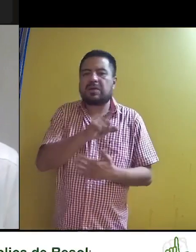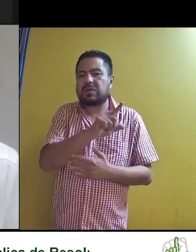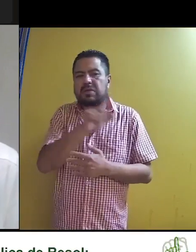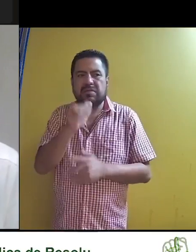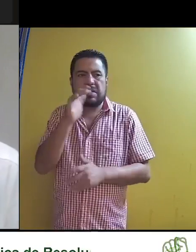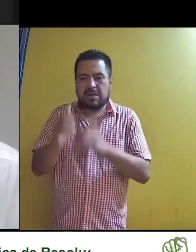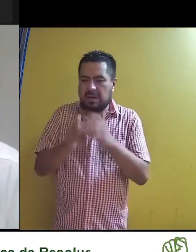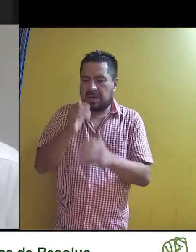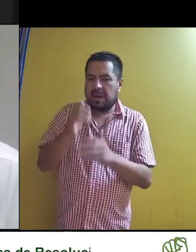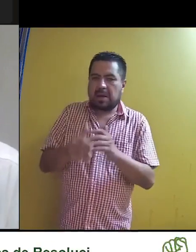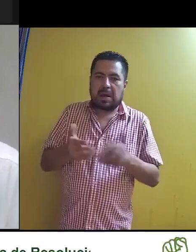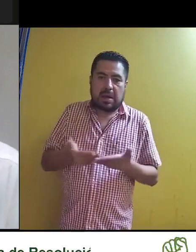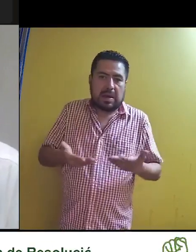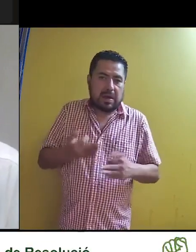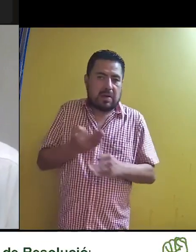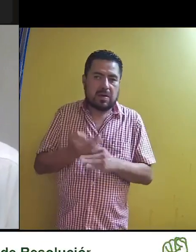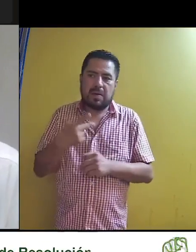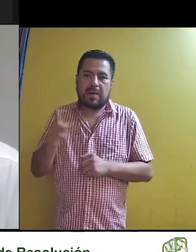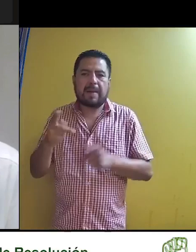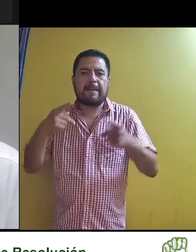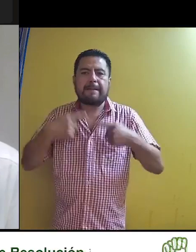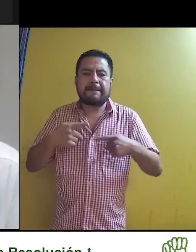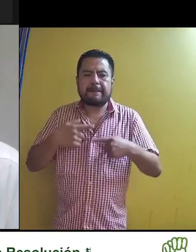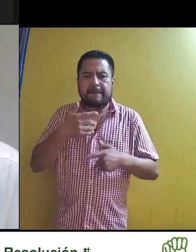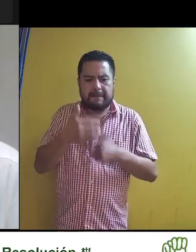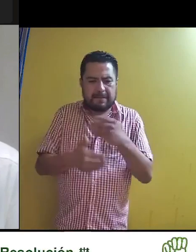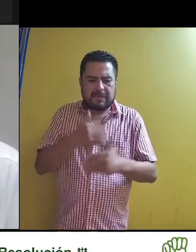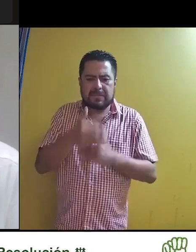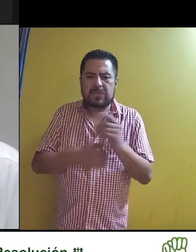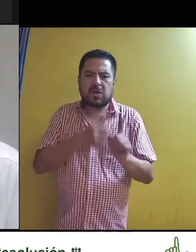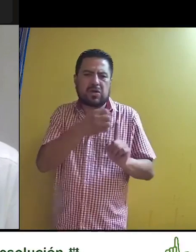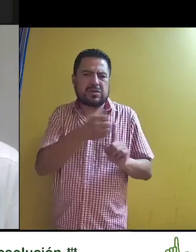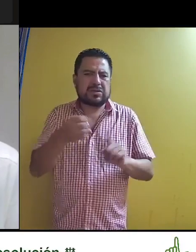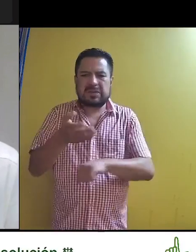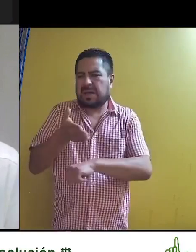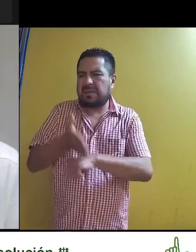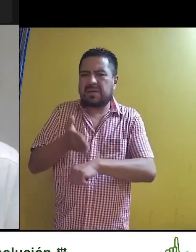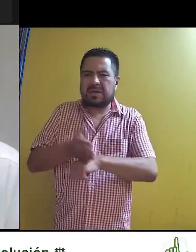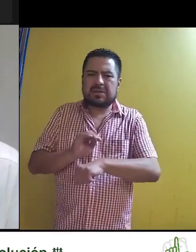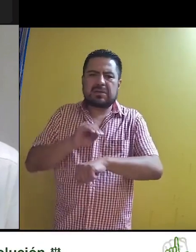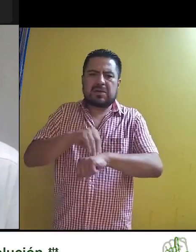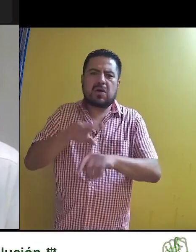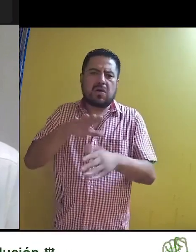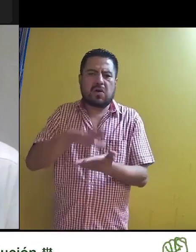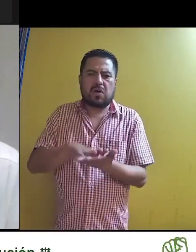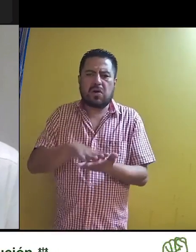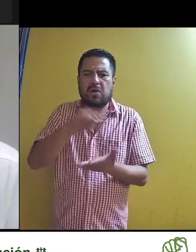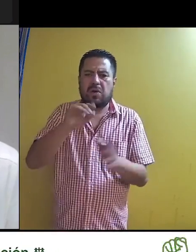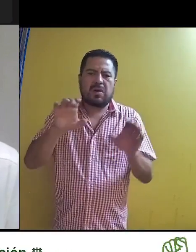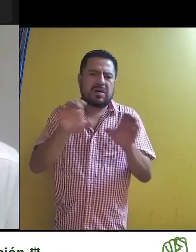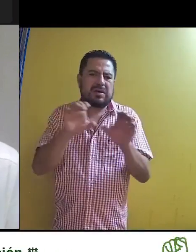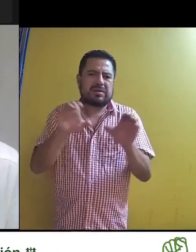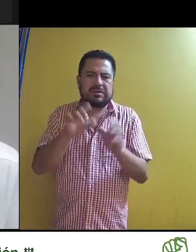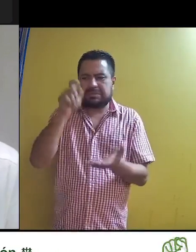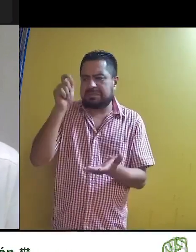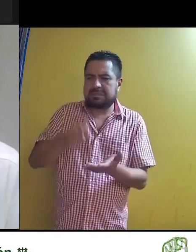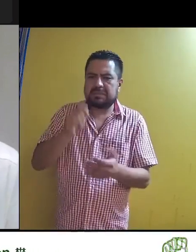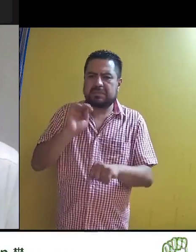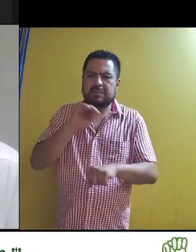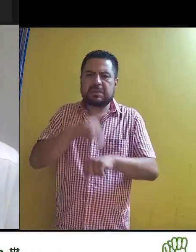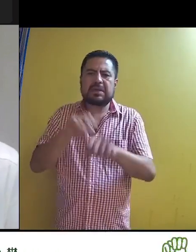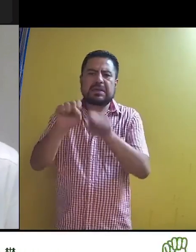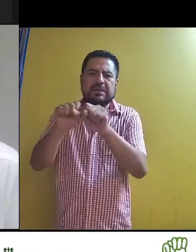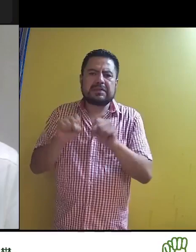Finalmente, el ahora recurrente allegó al procedimiento ordinario sancionador la copia certificada de la sentencia que emitió la